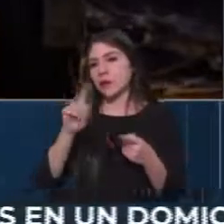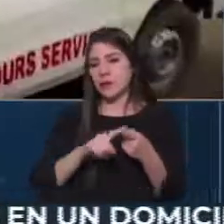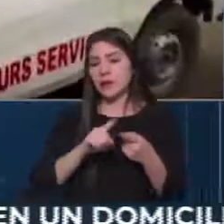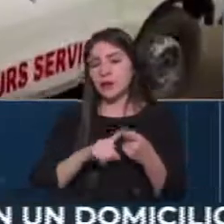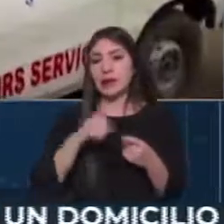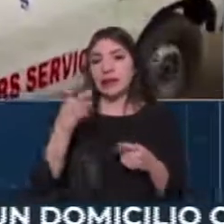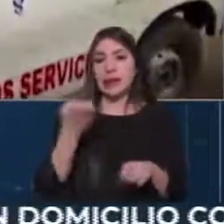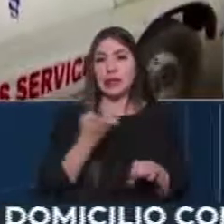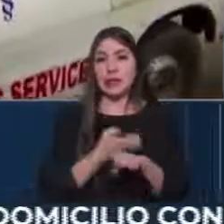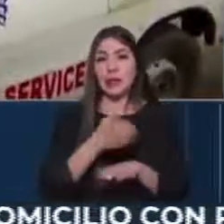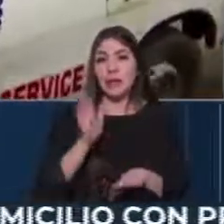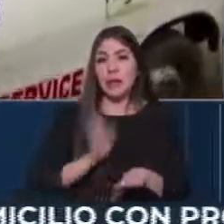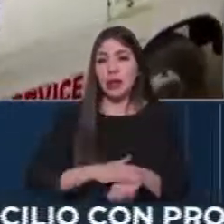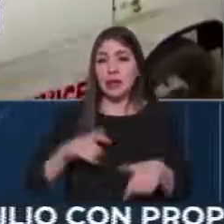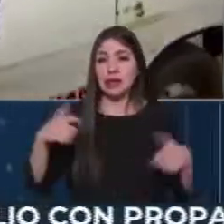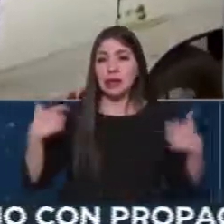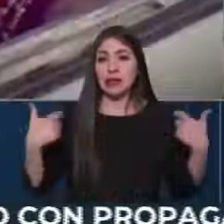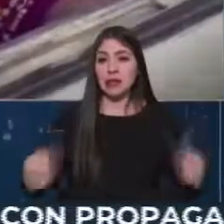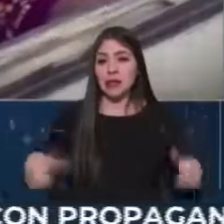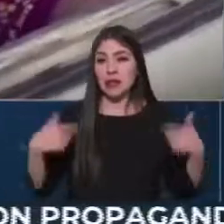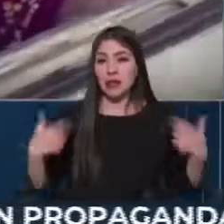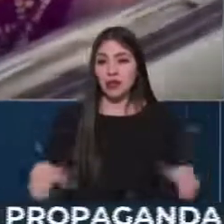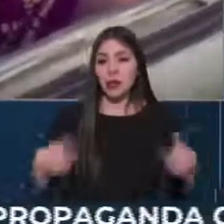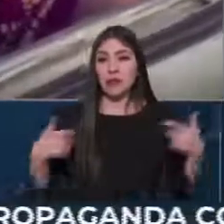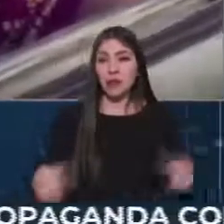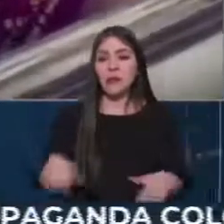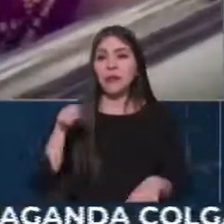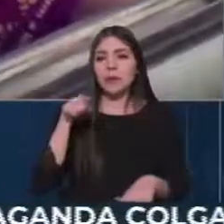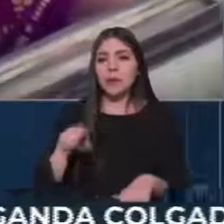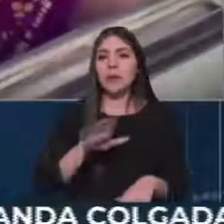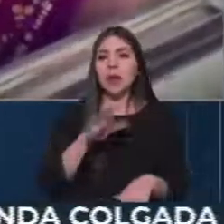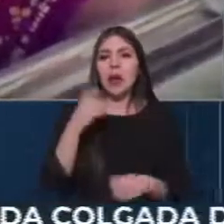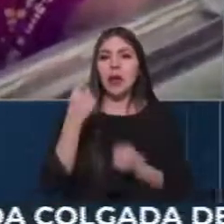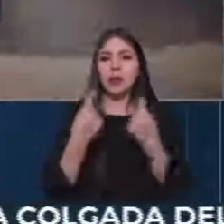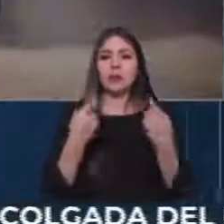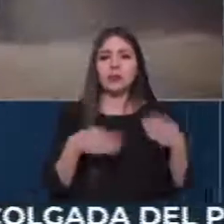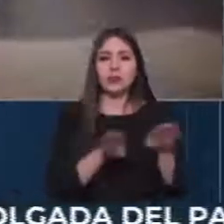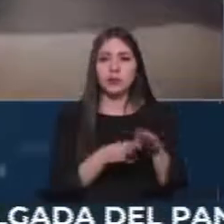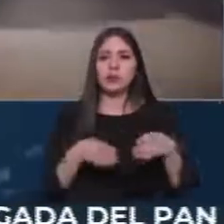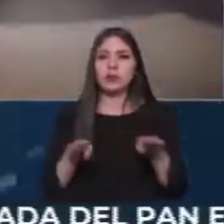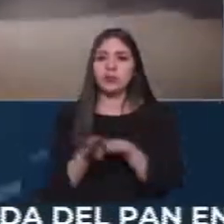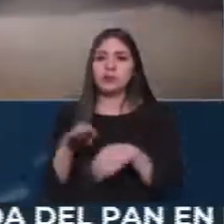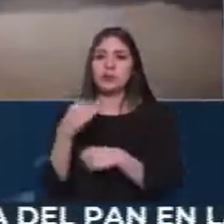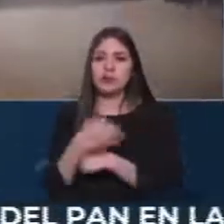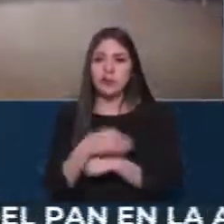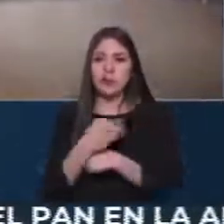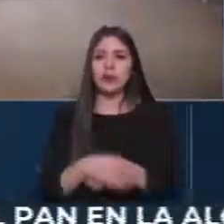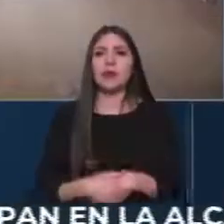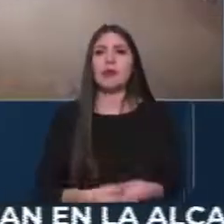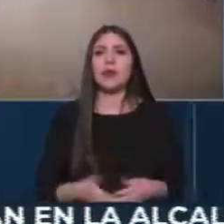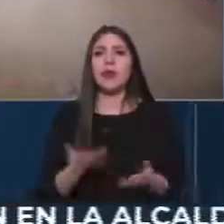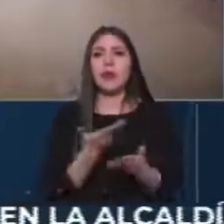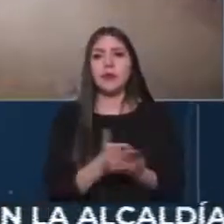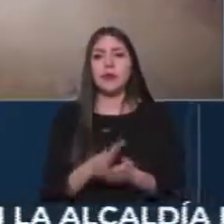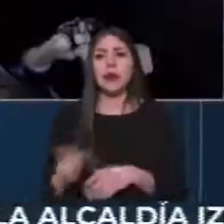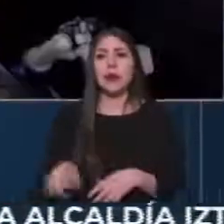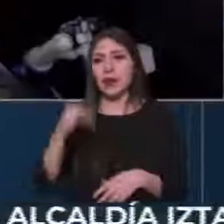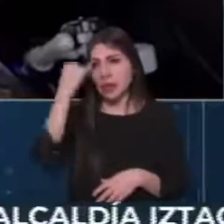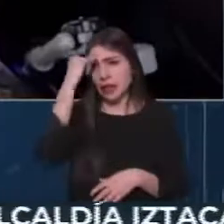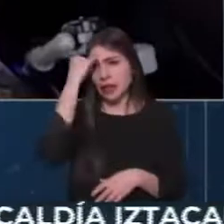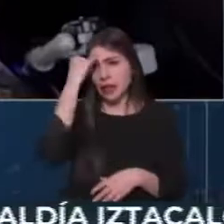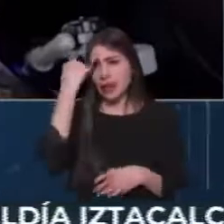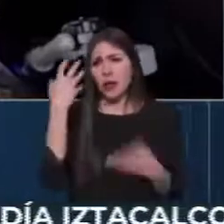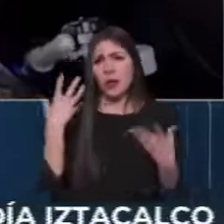los estados más ricos. Ahí sí se han hecho algunos cierres parciales. También hay que acotar una cosa, o sea, bueno, la India también es un país densamente